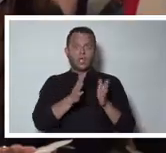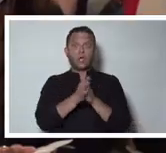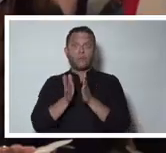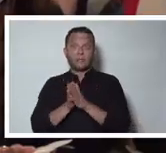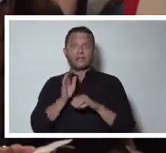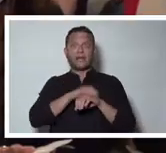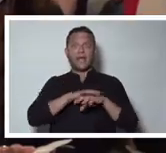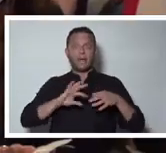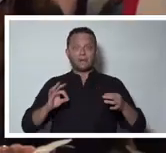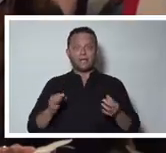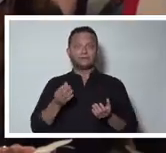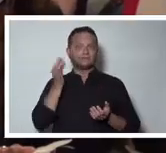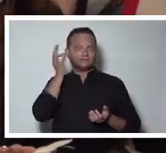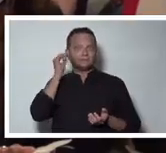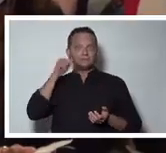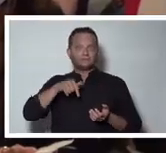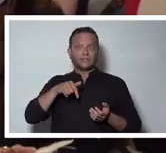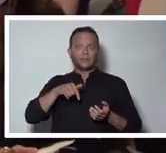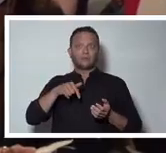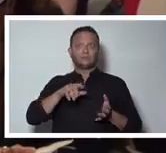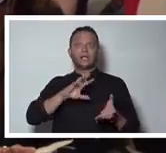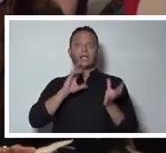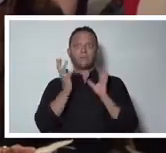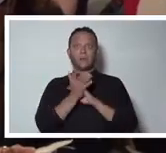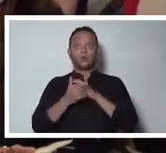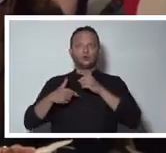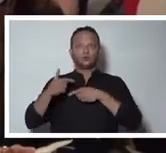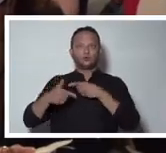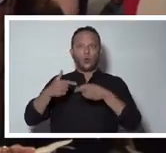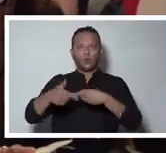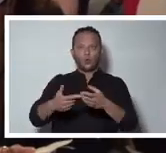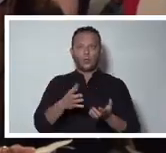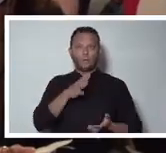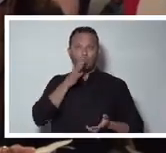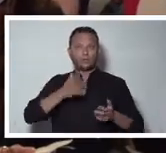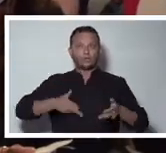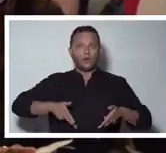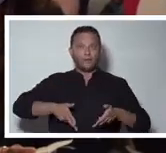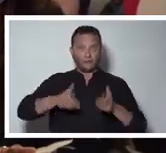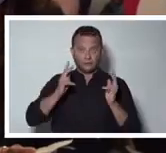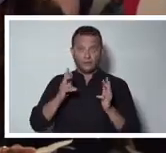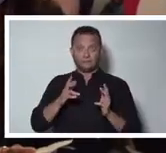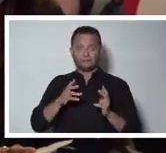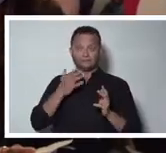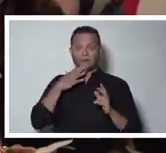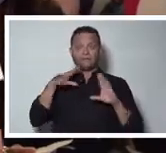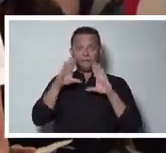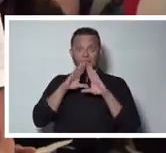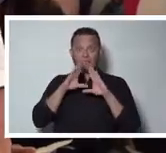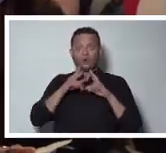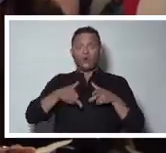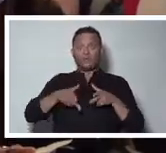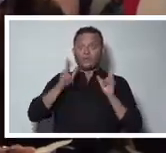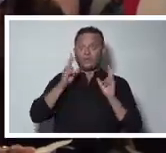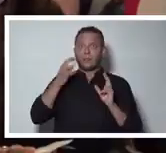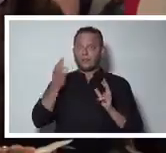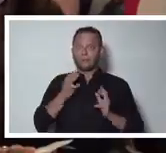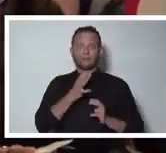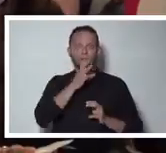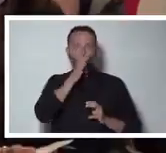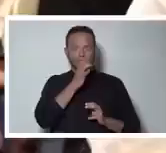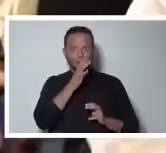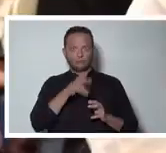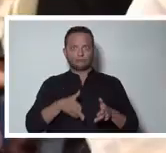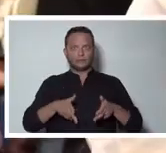amigas somos lo que estamos cambiando todos los días por eso la libertad desde el feminismo hay que tomársela muy en